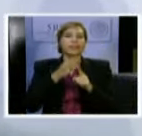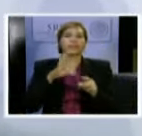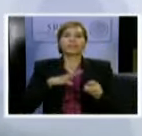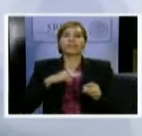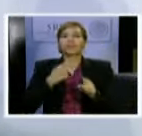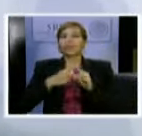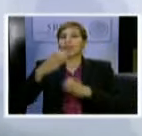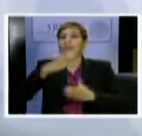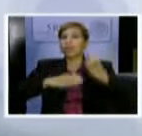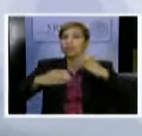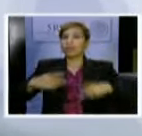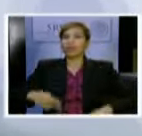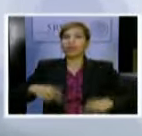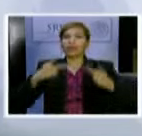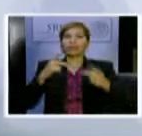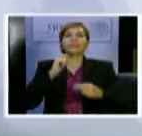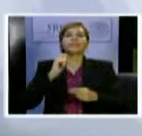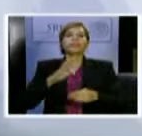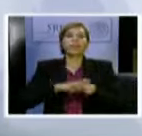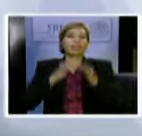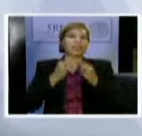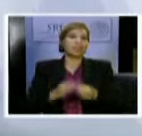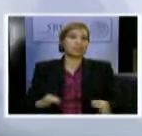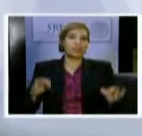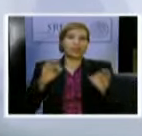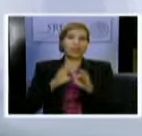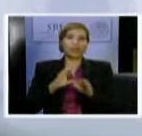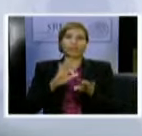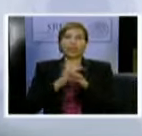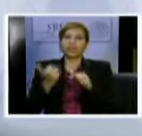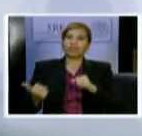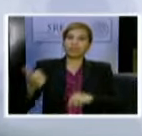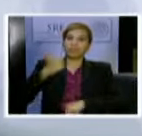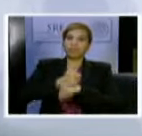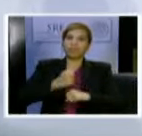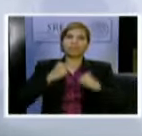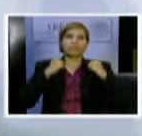el comercio, y algo muy importante, el empoderamiento